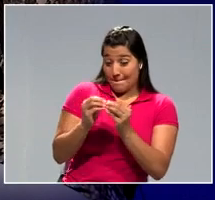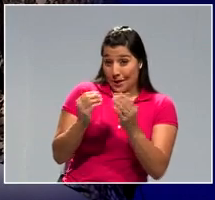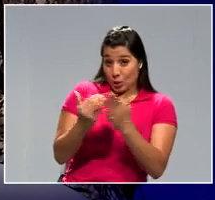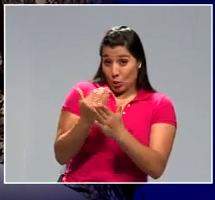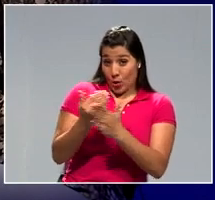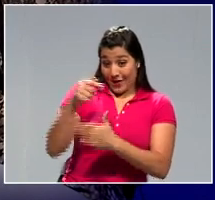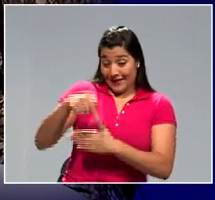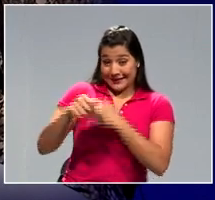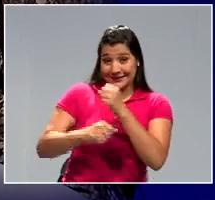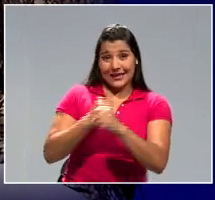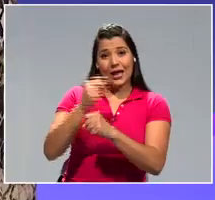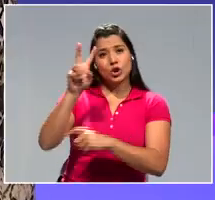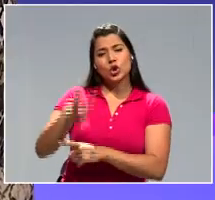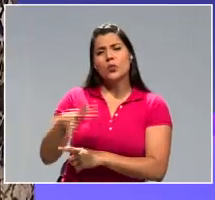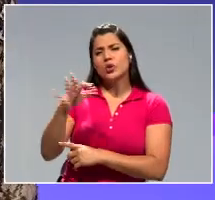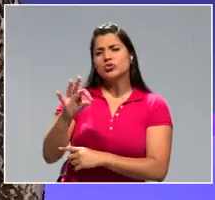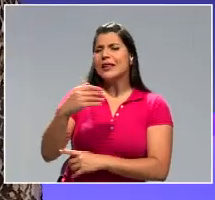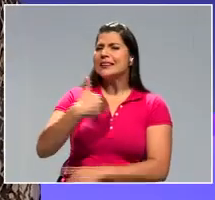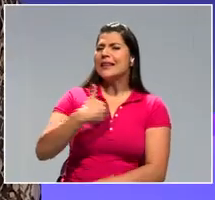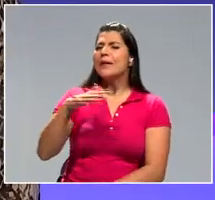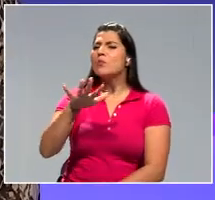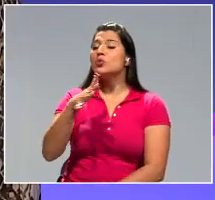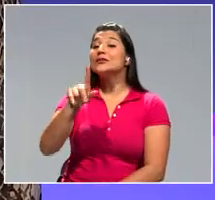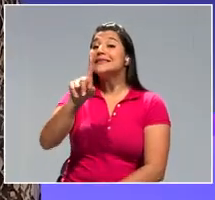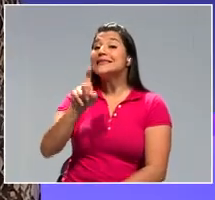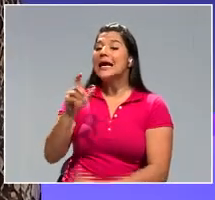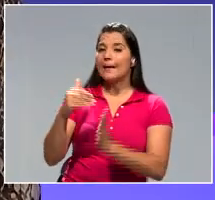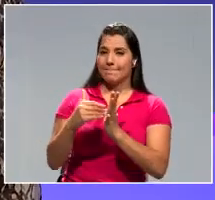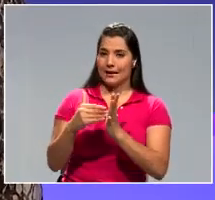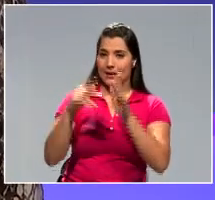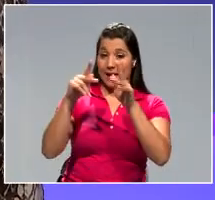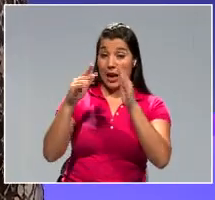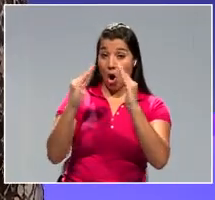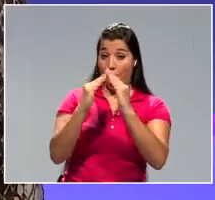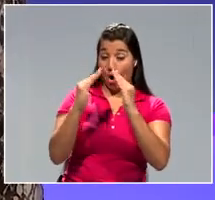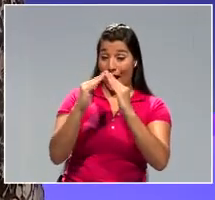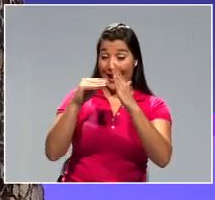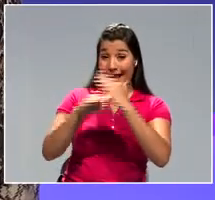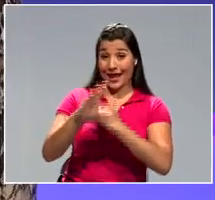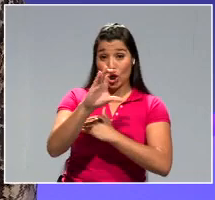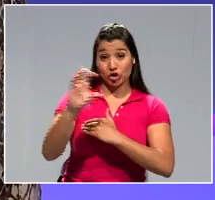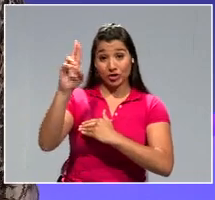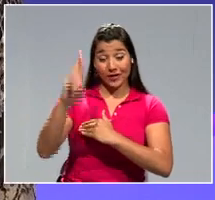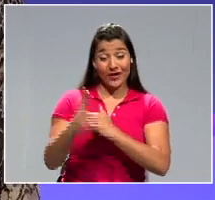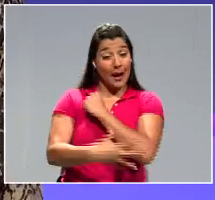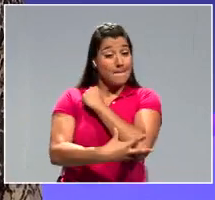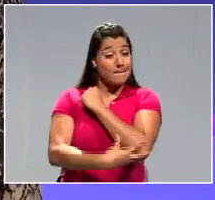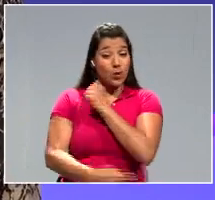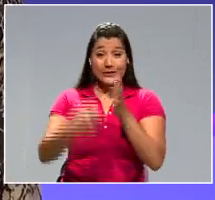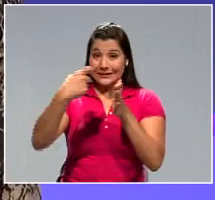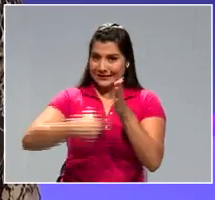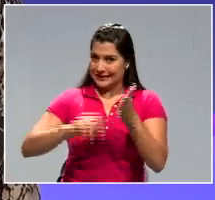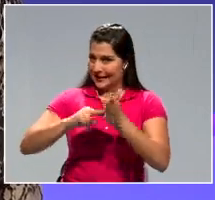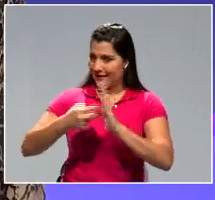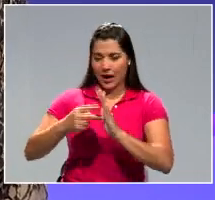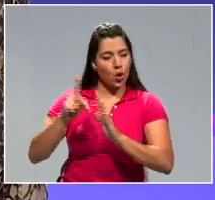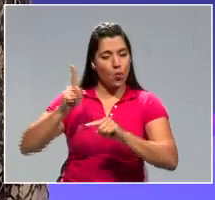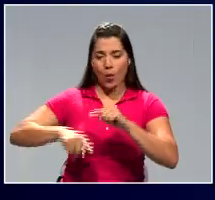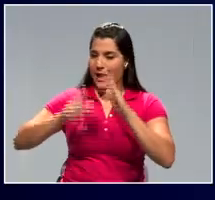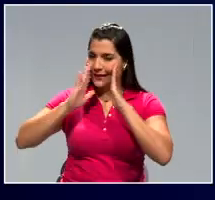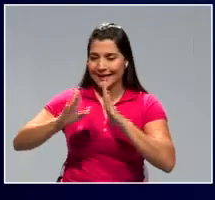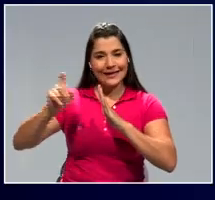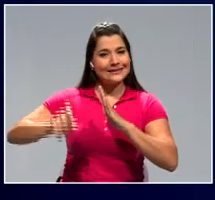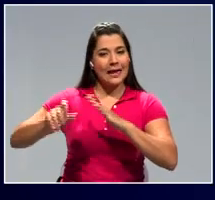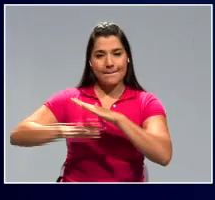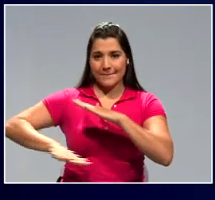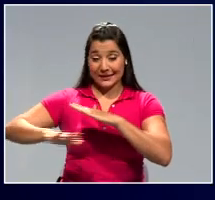2019 hablamos de que tenemos alrededor de 100,000 hogares en condiciones de pobreza extrema, o sea, los que no logran satisfacer sus necesidades. 100,000 familias que no